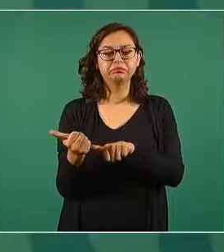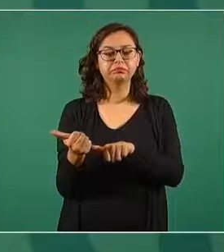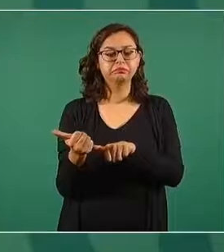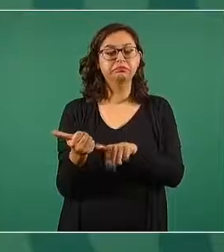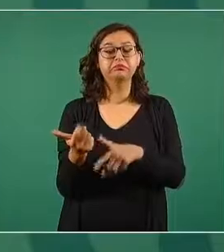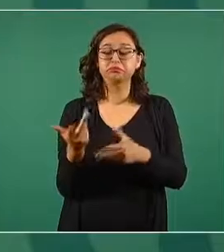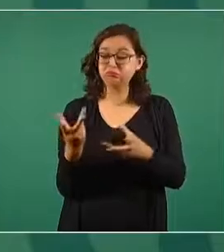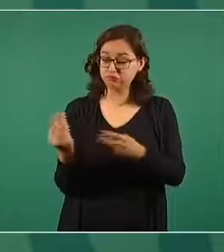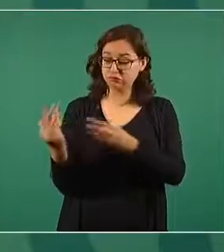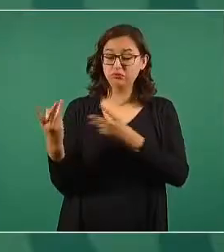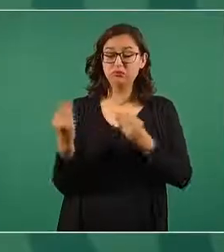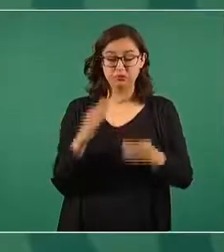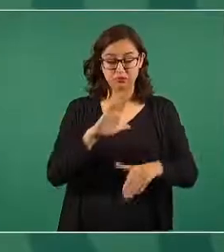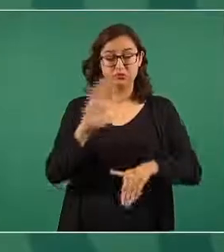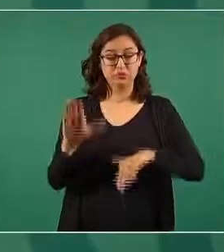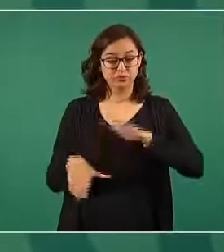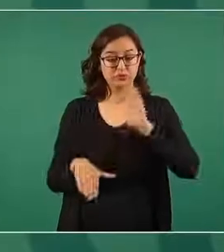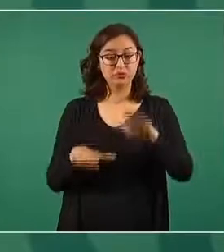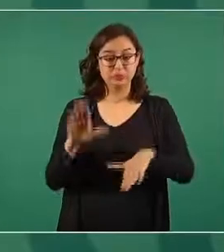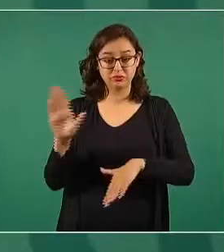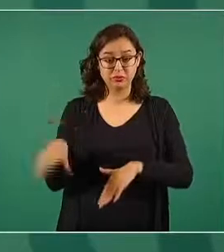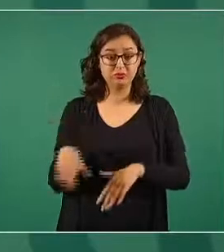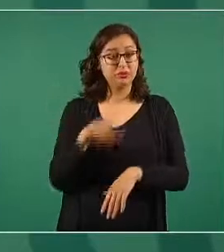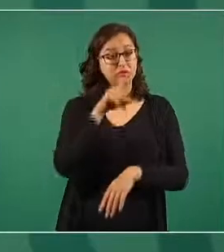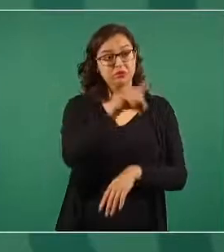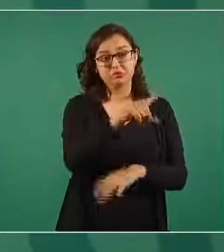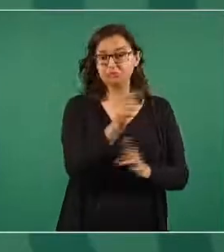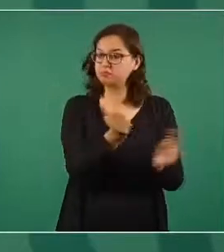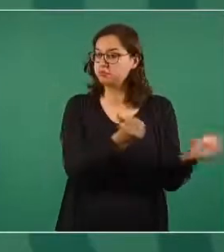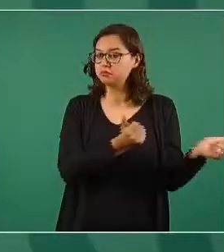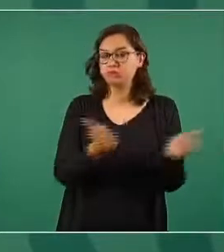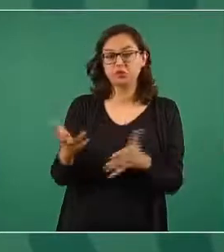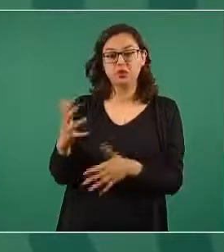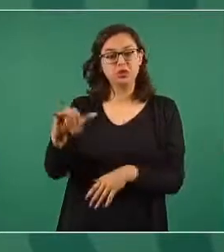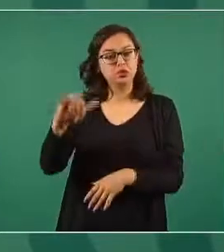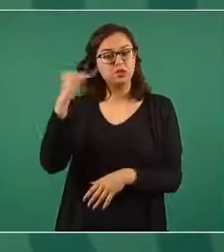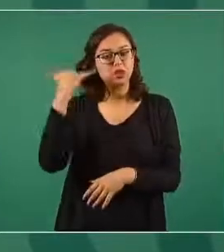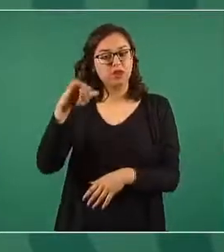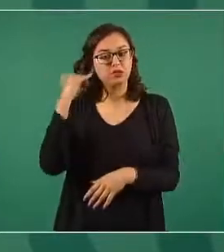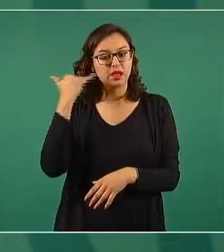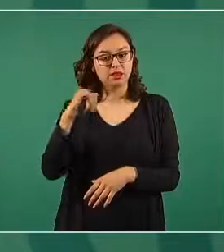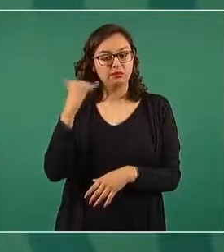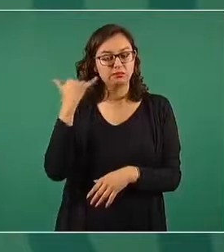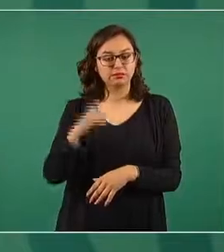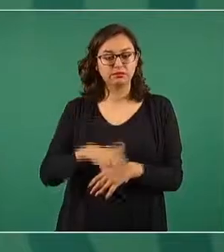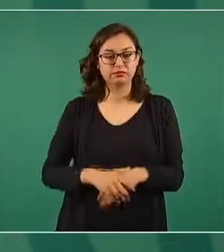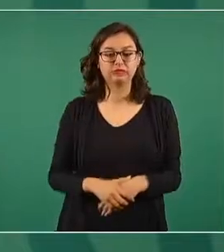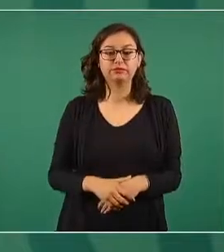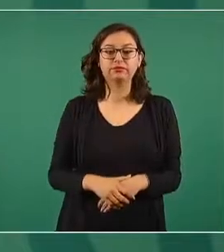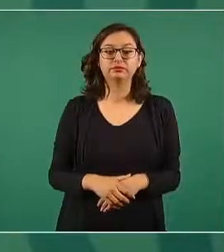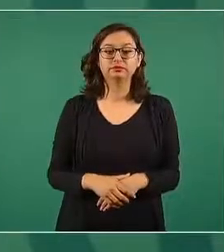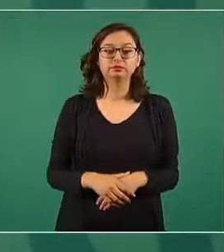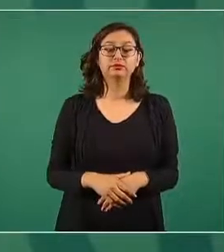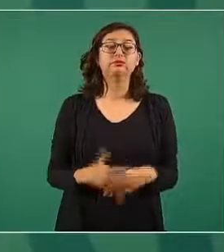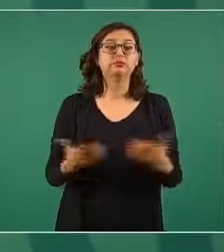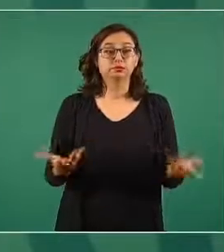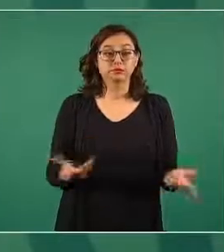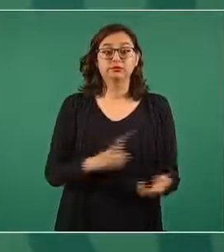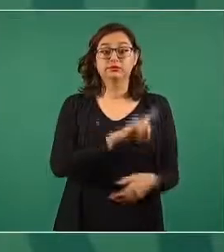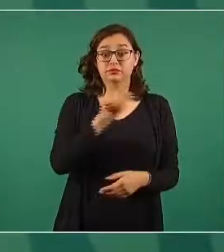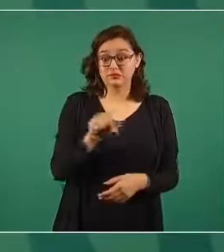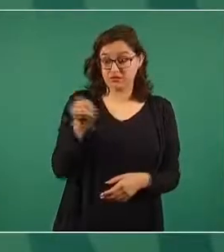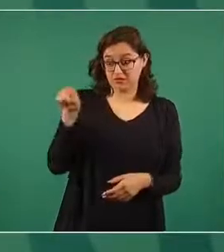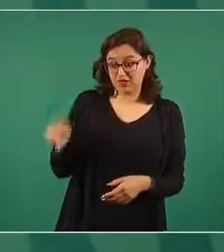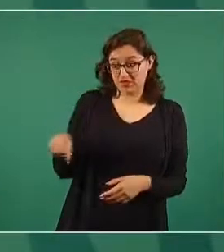murieron también muchos en Yucatán, todos los deportados. Y los mayas